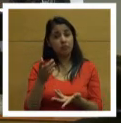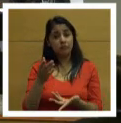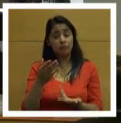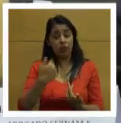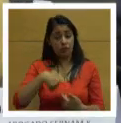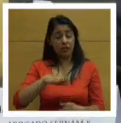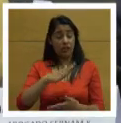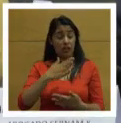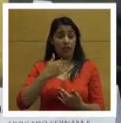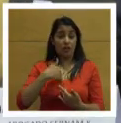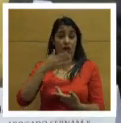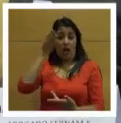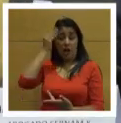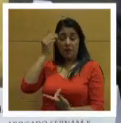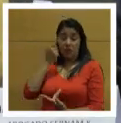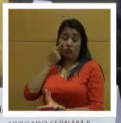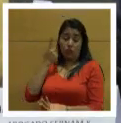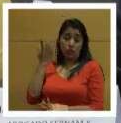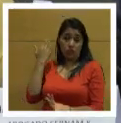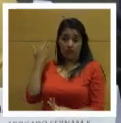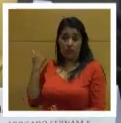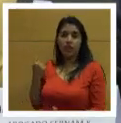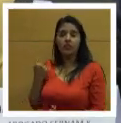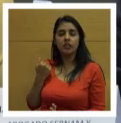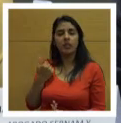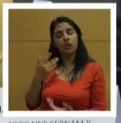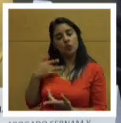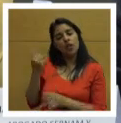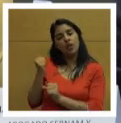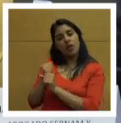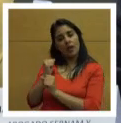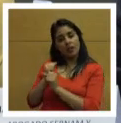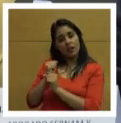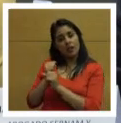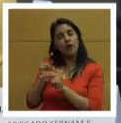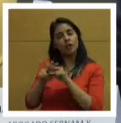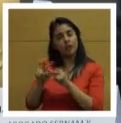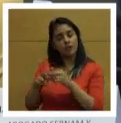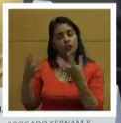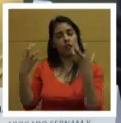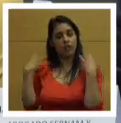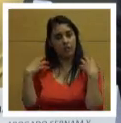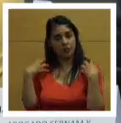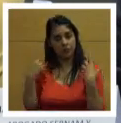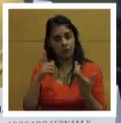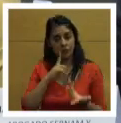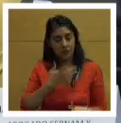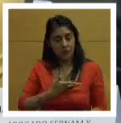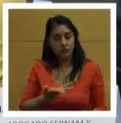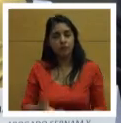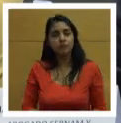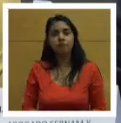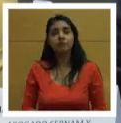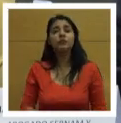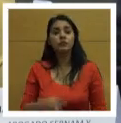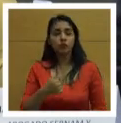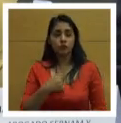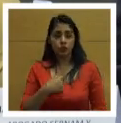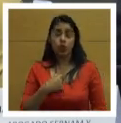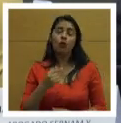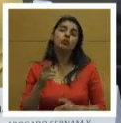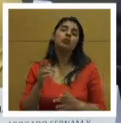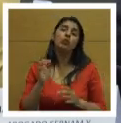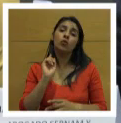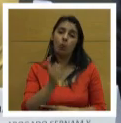tomado conocimiento durante, ¿no es cierto?, el desempeño del cargo que uno detenta, en este caso, efectivamente, juez de